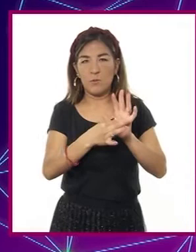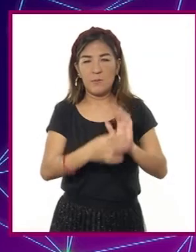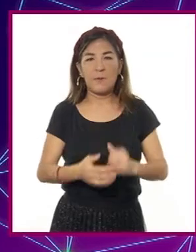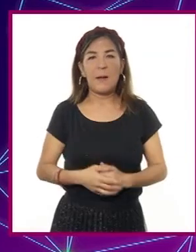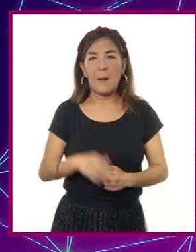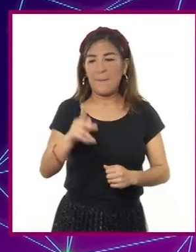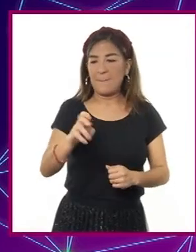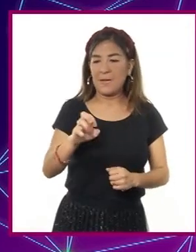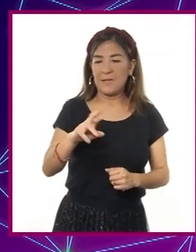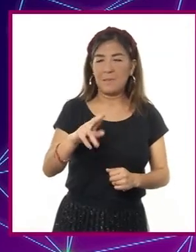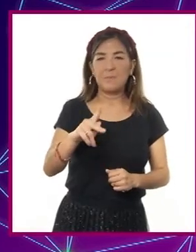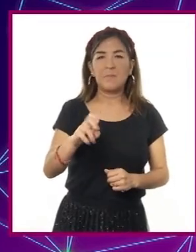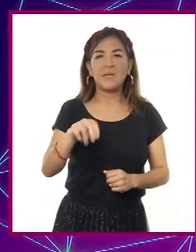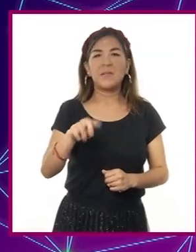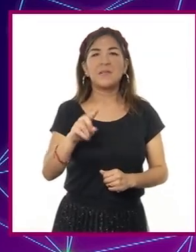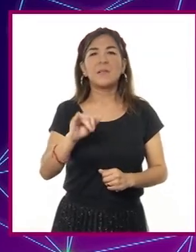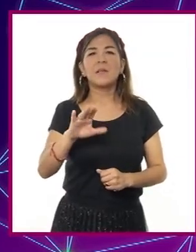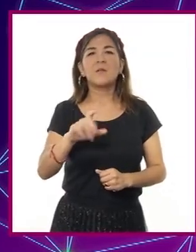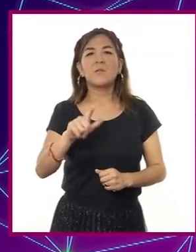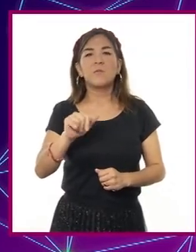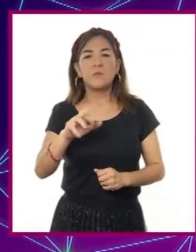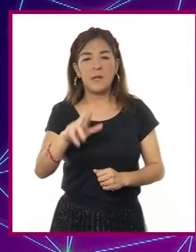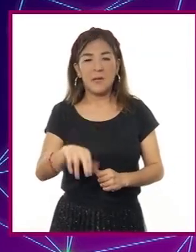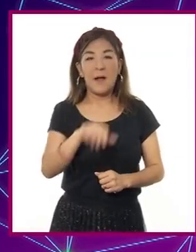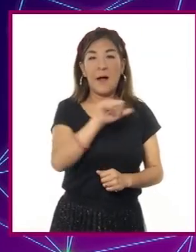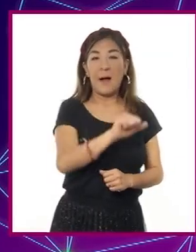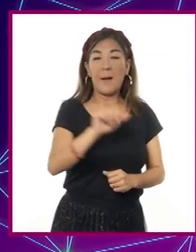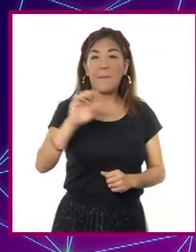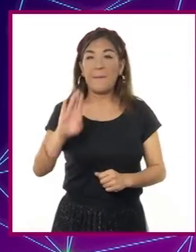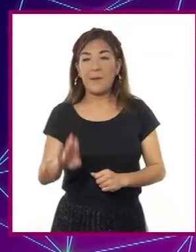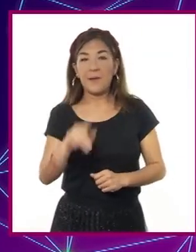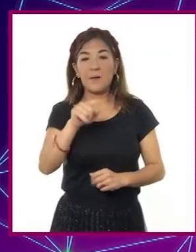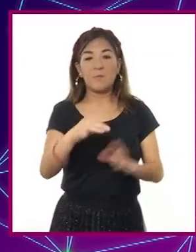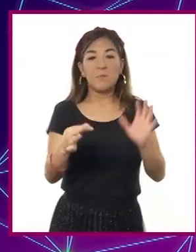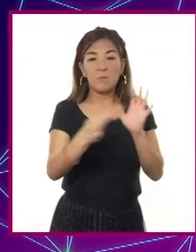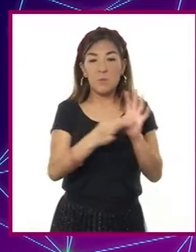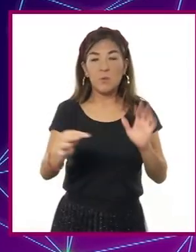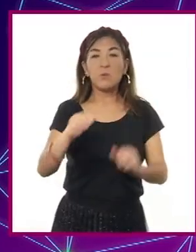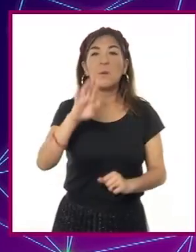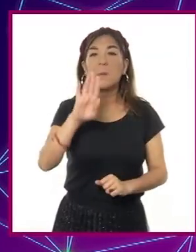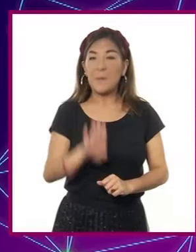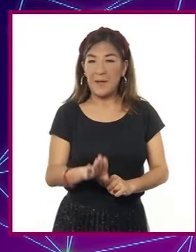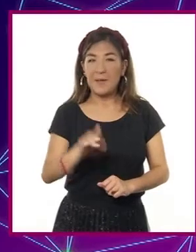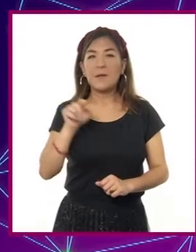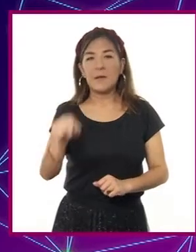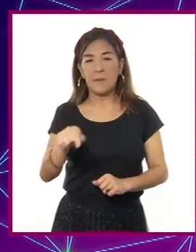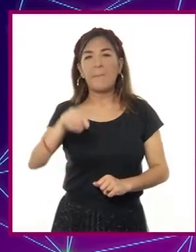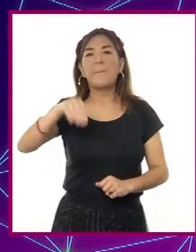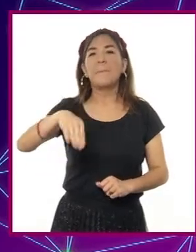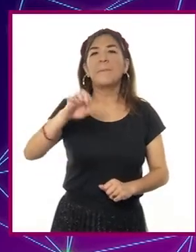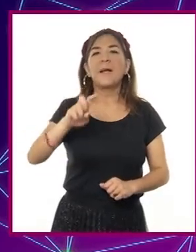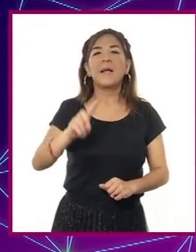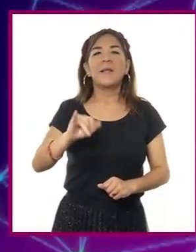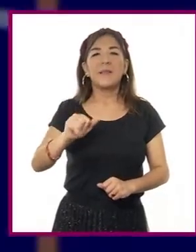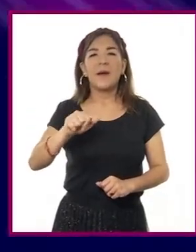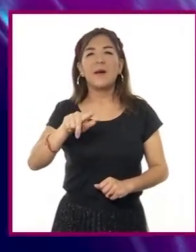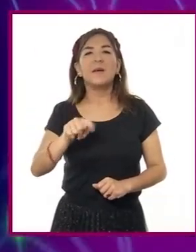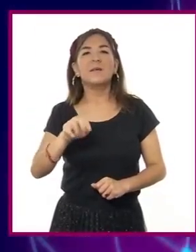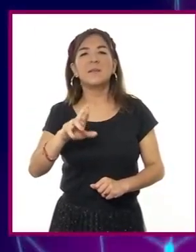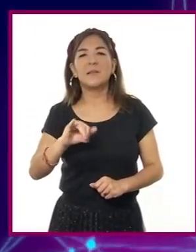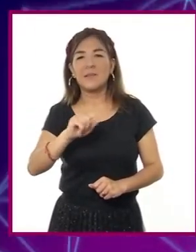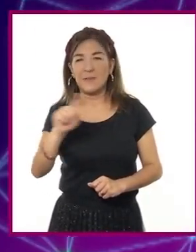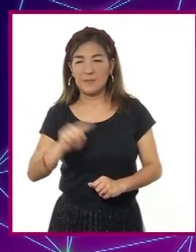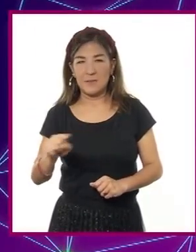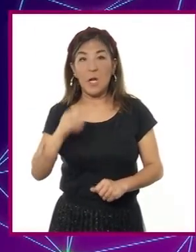al segmento de recta AB, que pasa por el punto medio P, es la mediatriz. Vamos a trazar